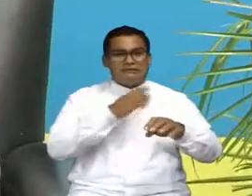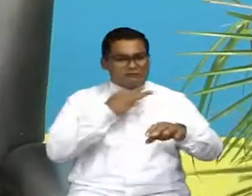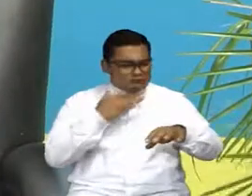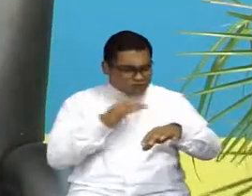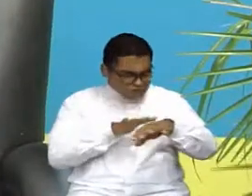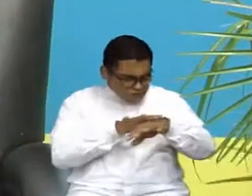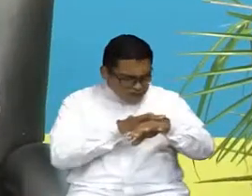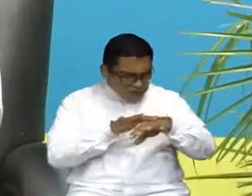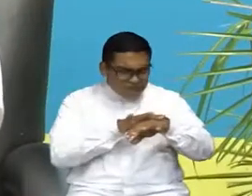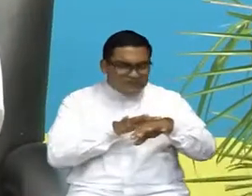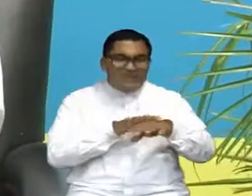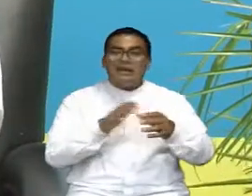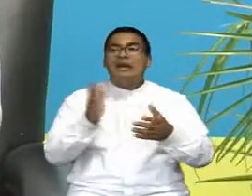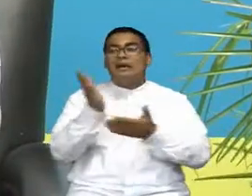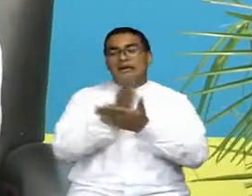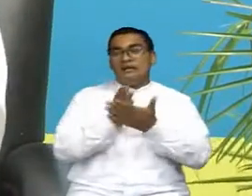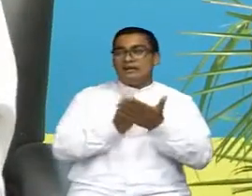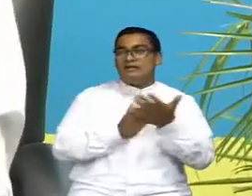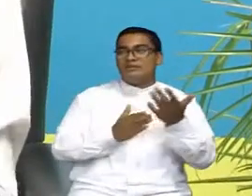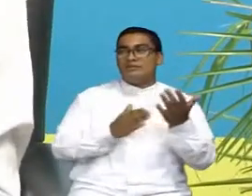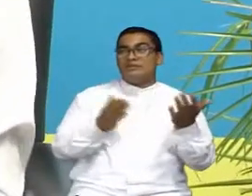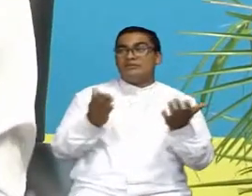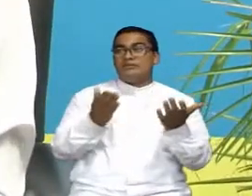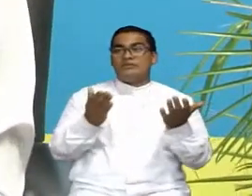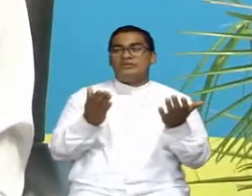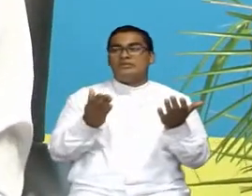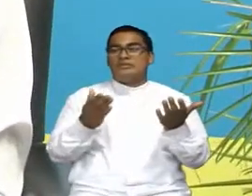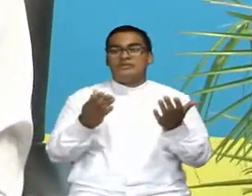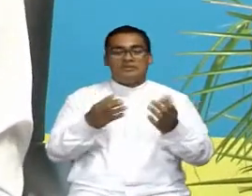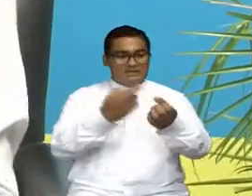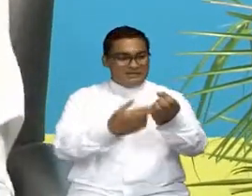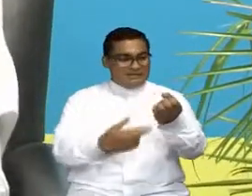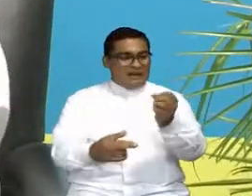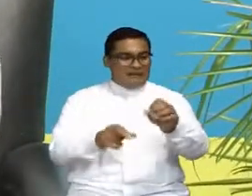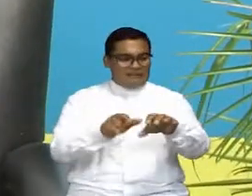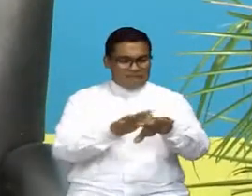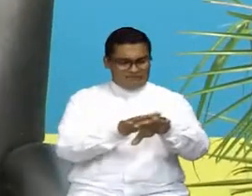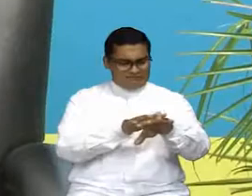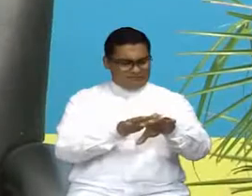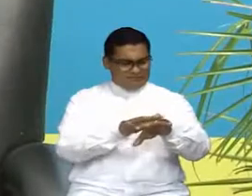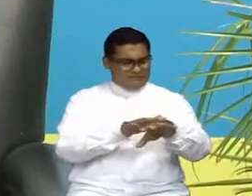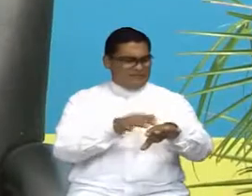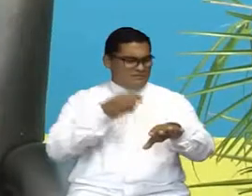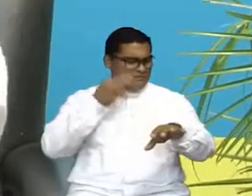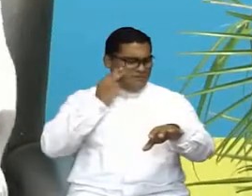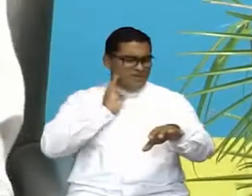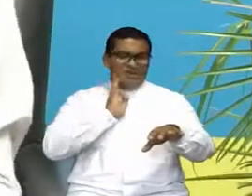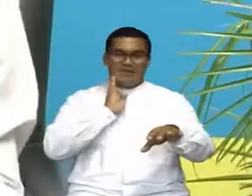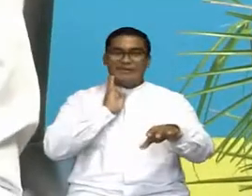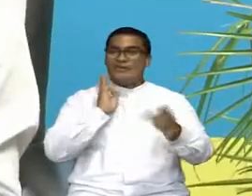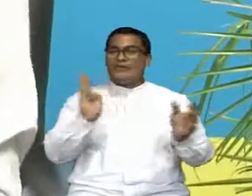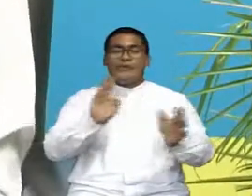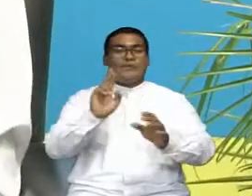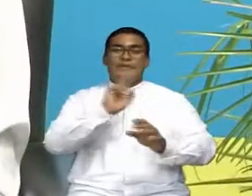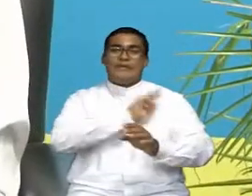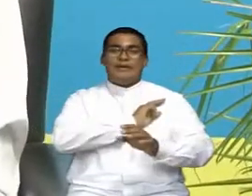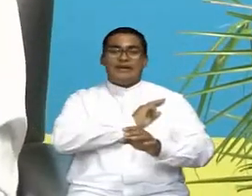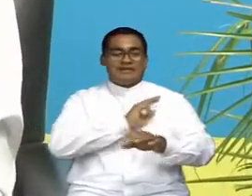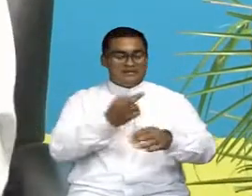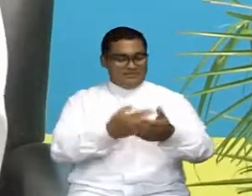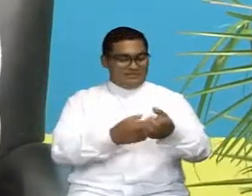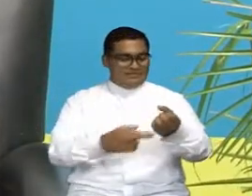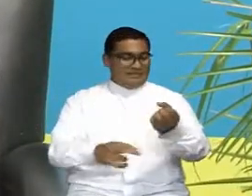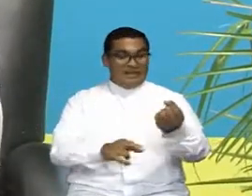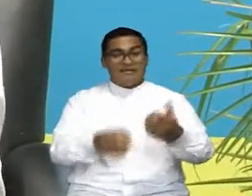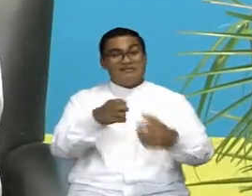ser hematológicas, un trastorno a nivel de la sangre que nos esté ocasionando que no haya una adecuada coagulación de